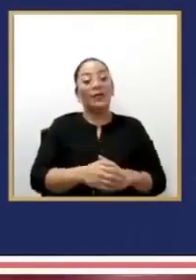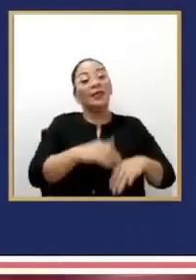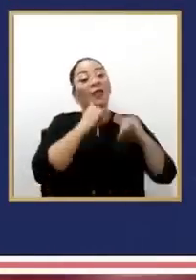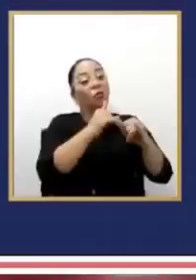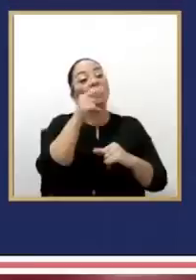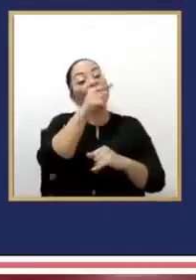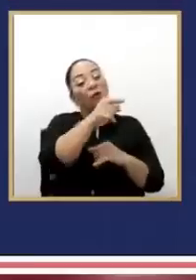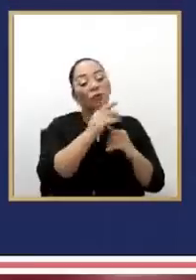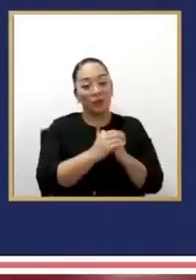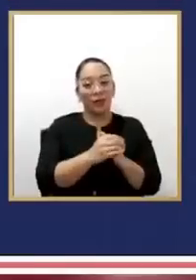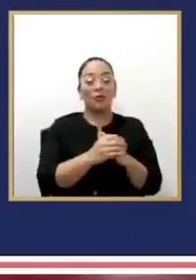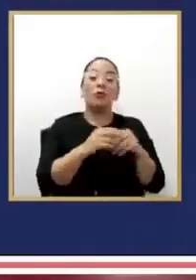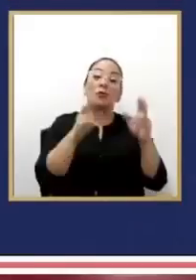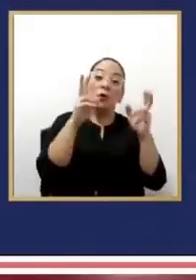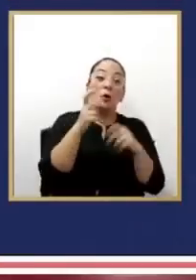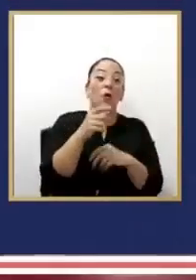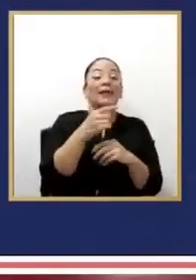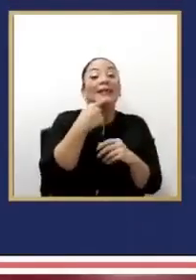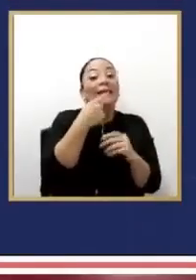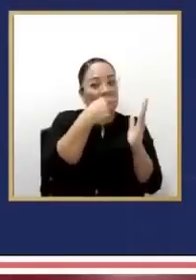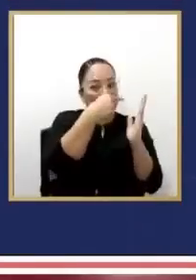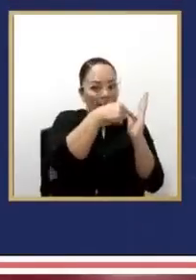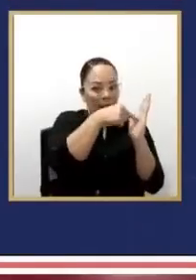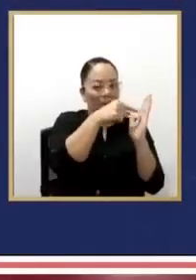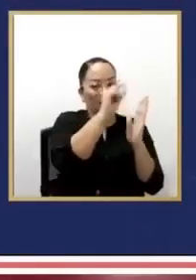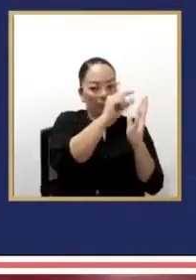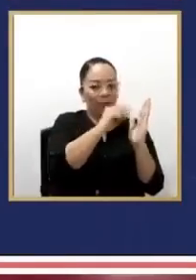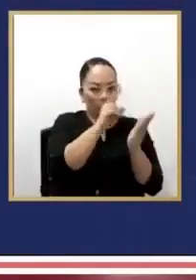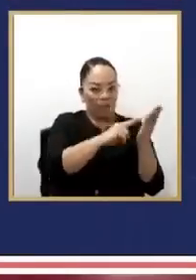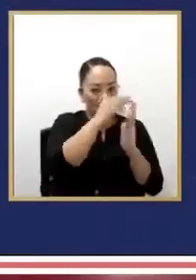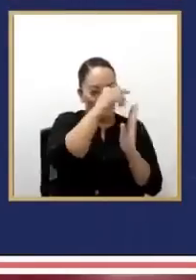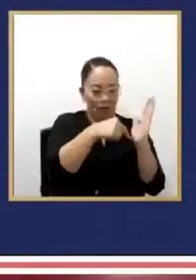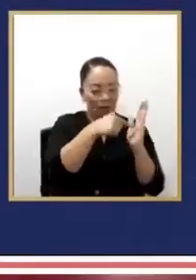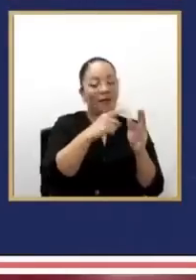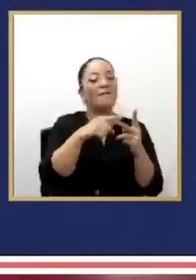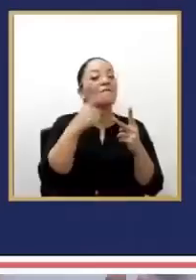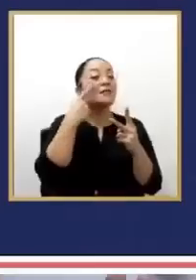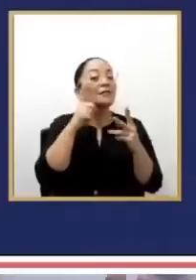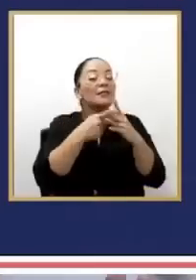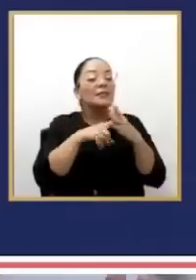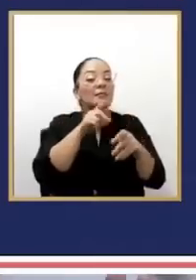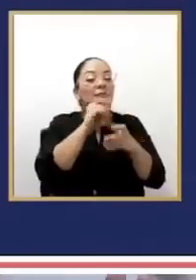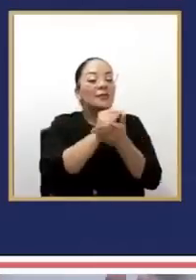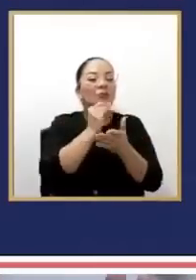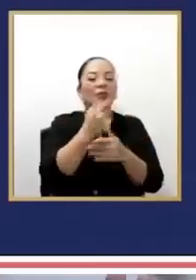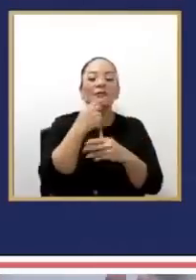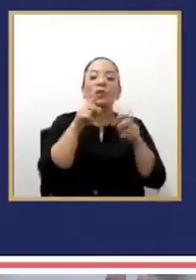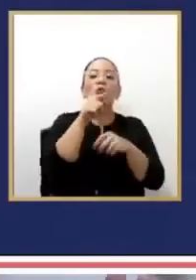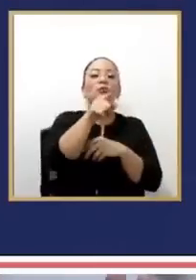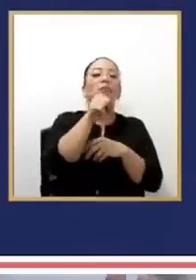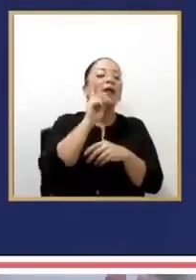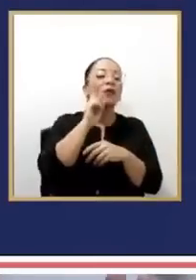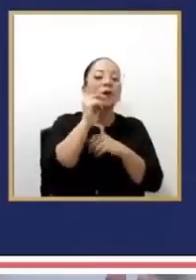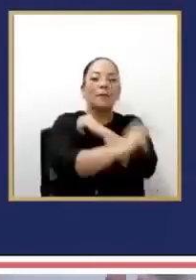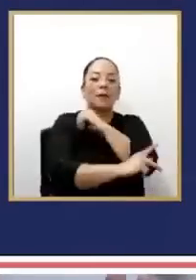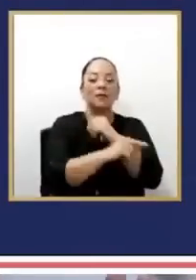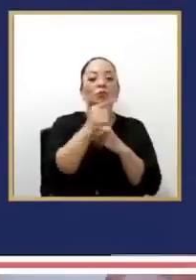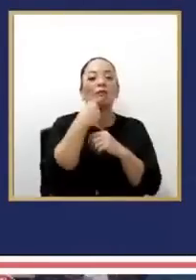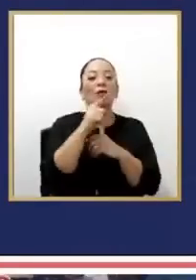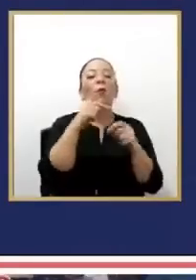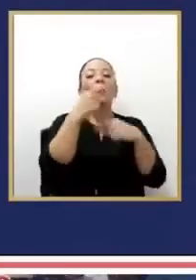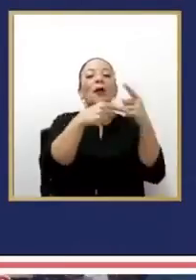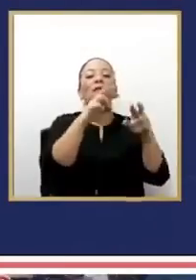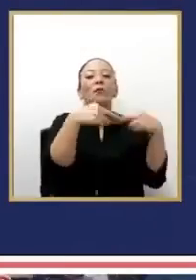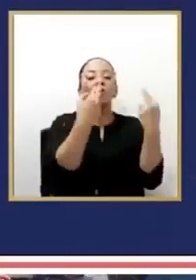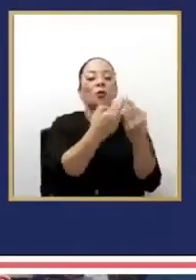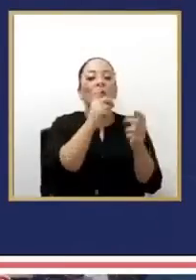porque usted dice, el semanario Universidad y la Fiscalía, en el inicio de la investigación, que usted engañó al país porque dijo que se iba a reunir